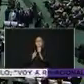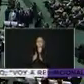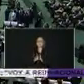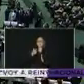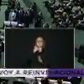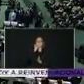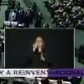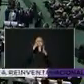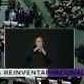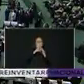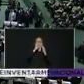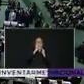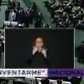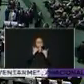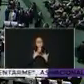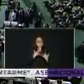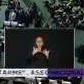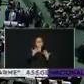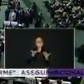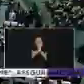Reitero también